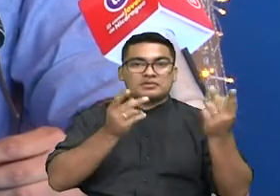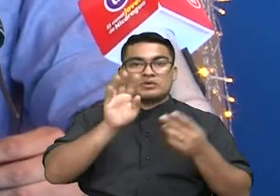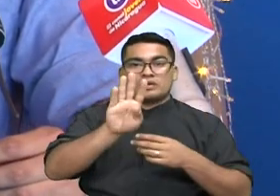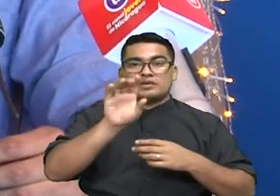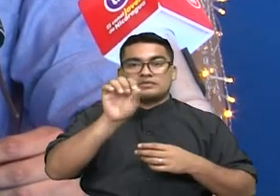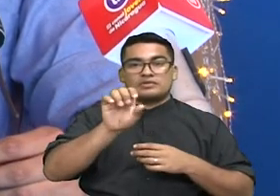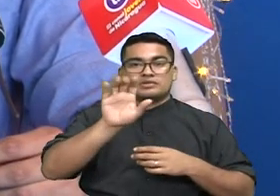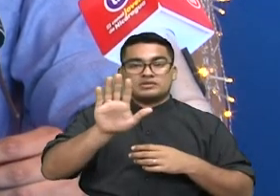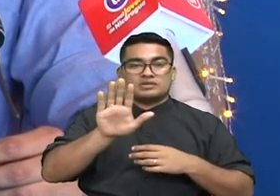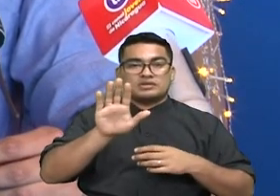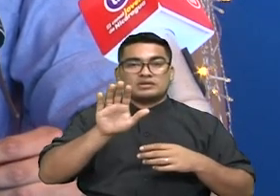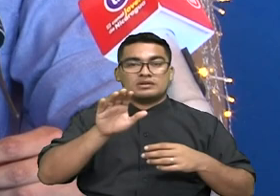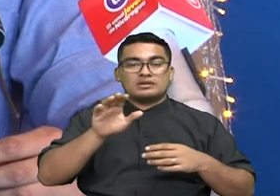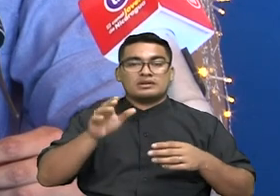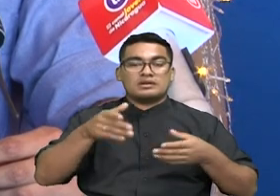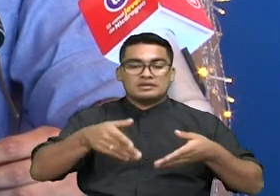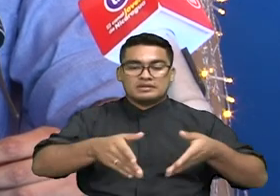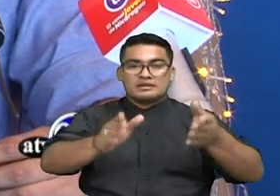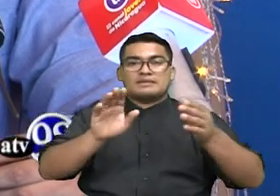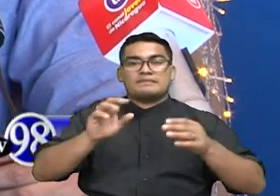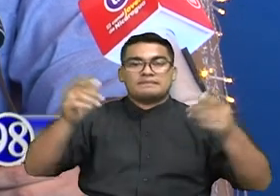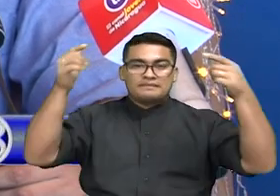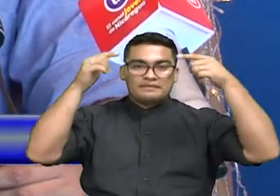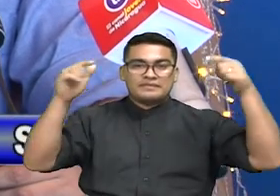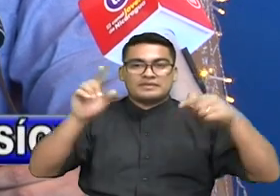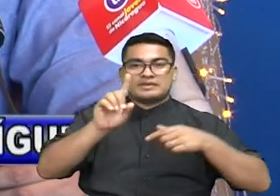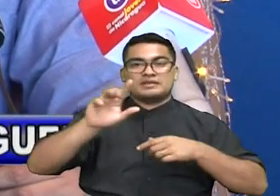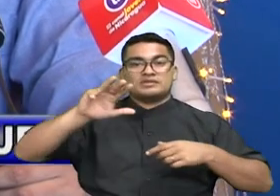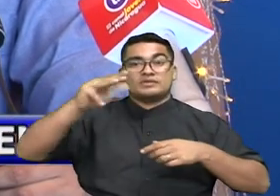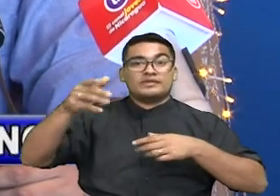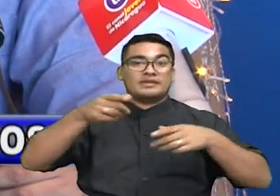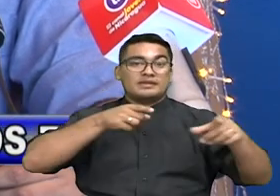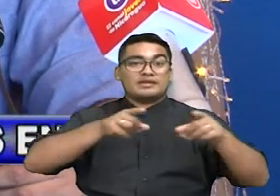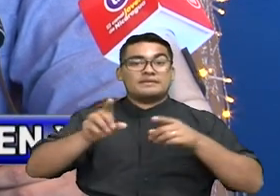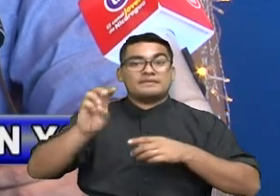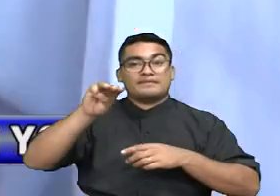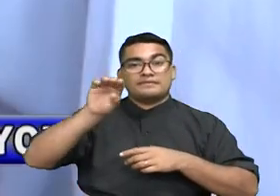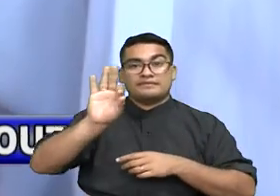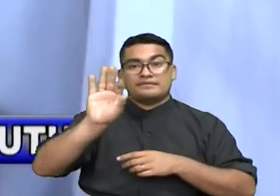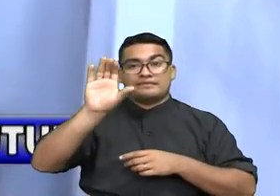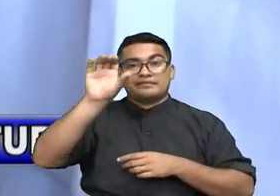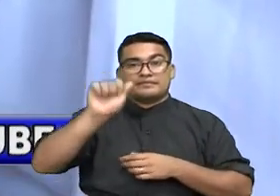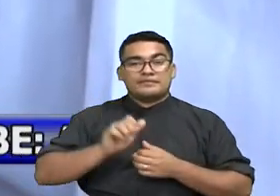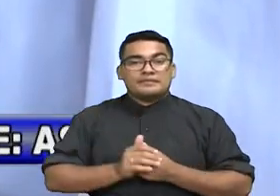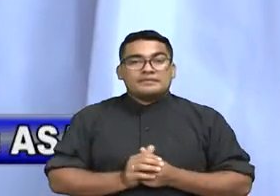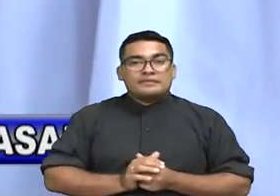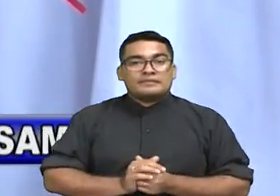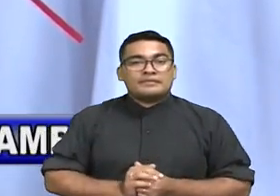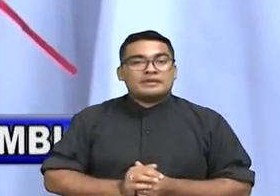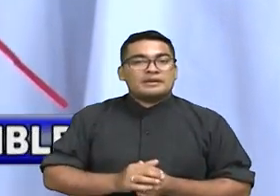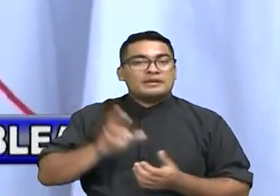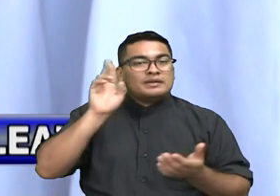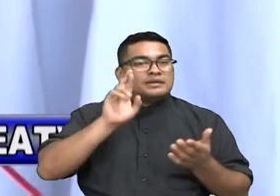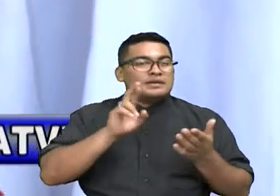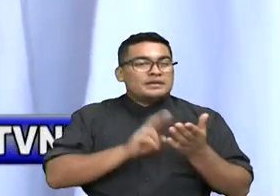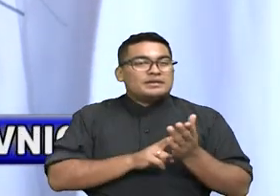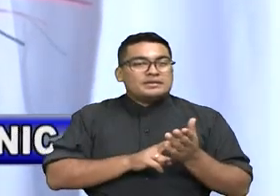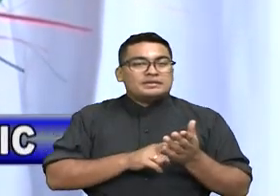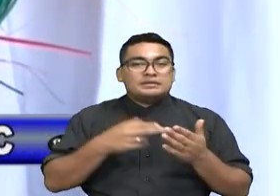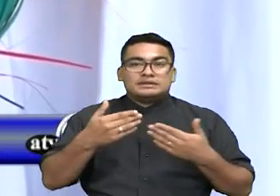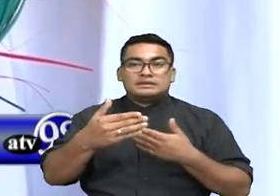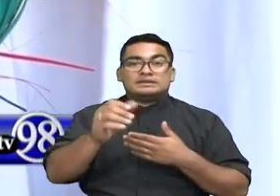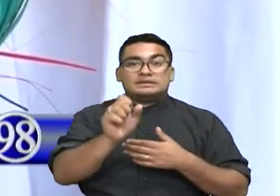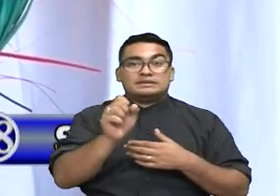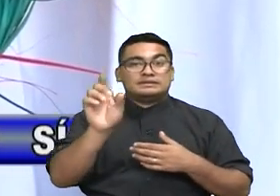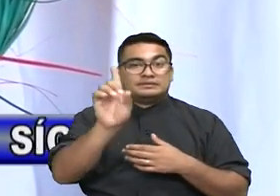4.5 carretera Masaya o bien en las 19 delegaciones que tenemos como Ministerio de Economía Familiar. Recuerde, su cita es sábado